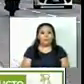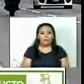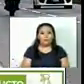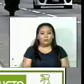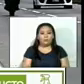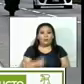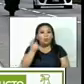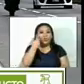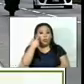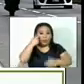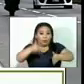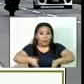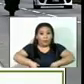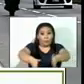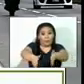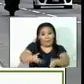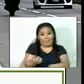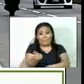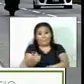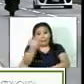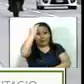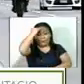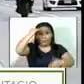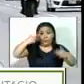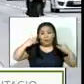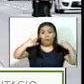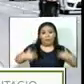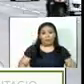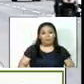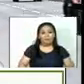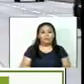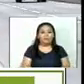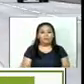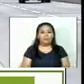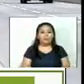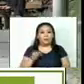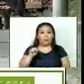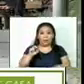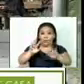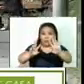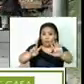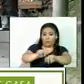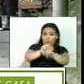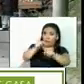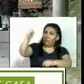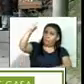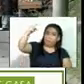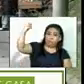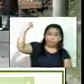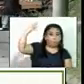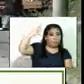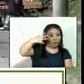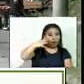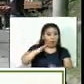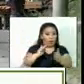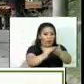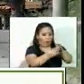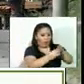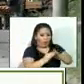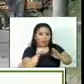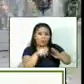Prolongación del Boulevard Constitución, 7 de la mañana. El sol ha salido por completo y habitantes del